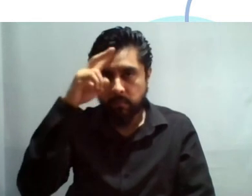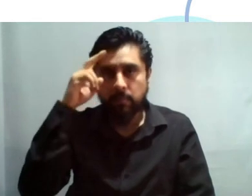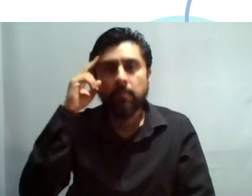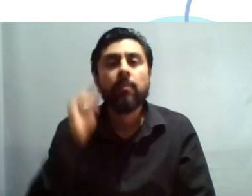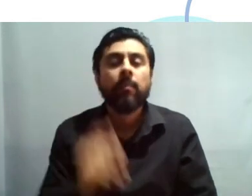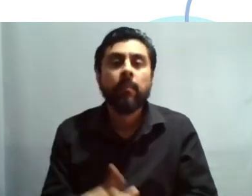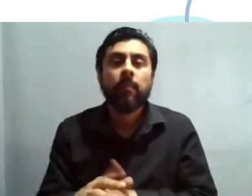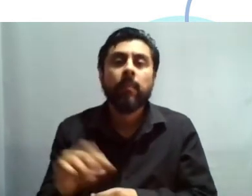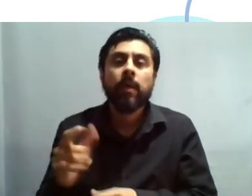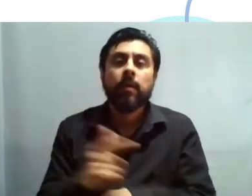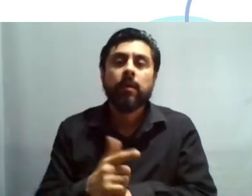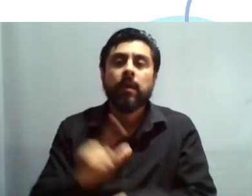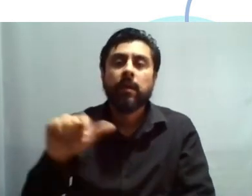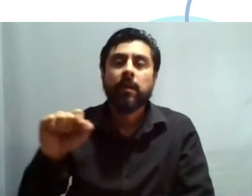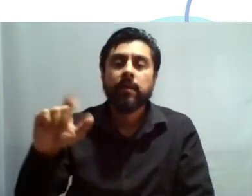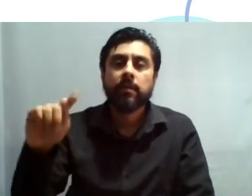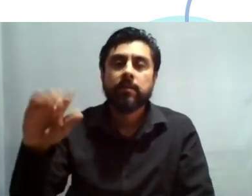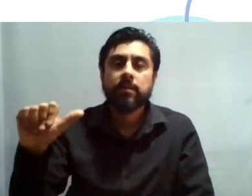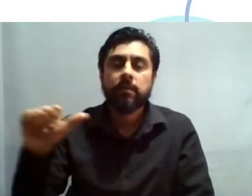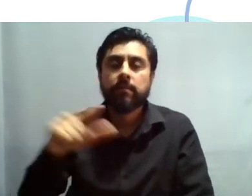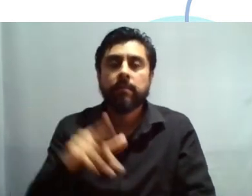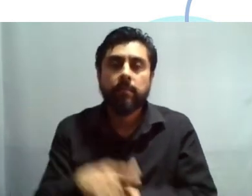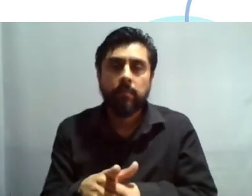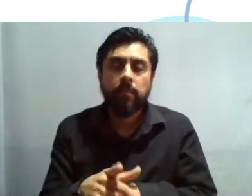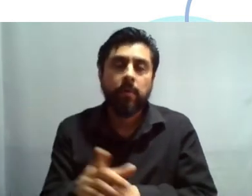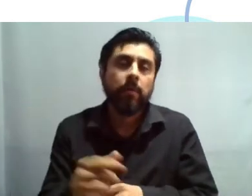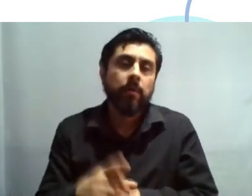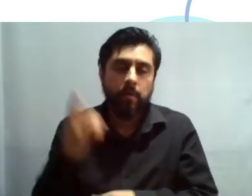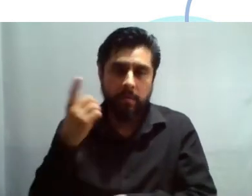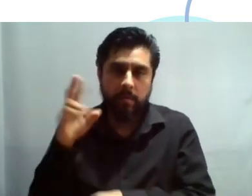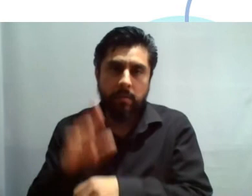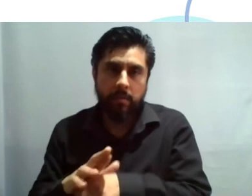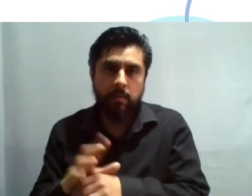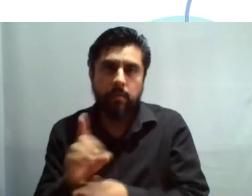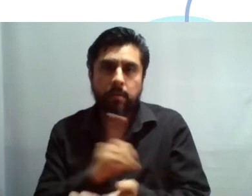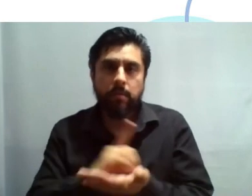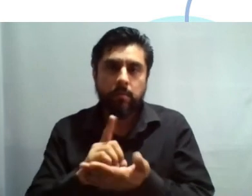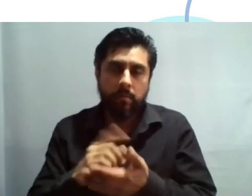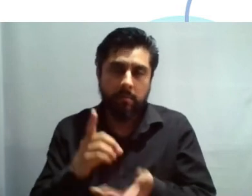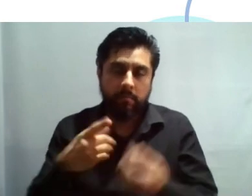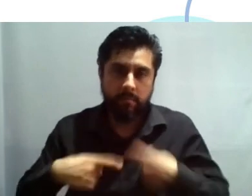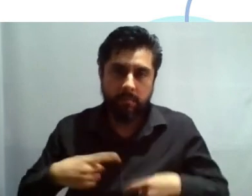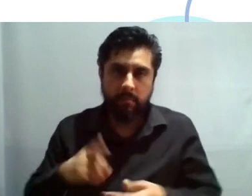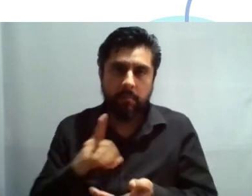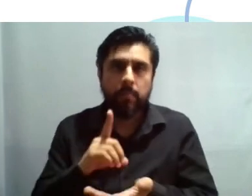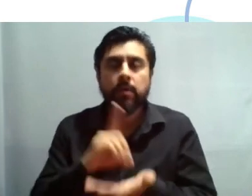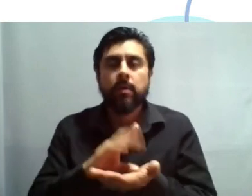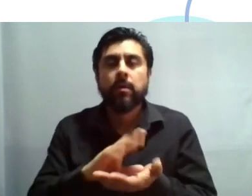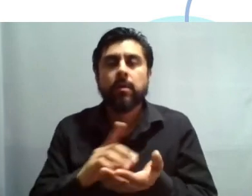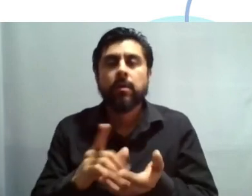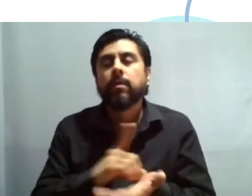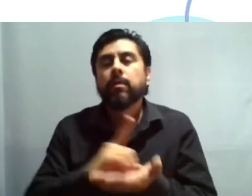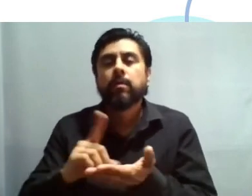Carrera Hernández, directora ejecutiva de los derechos de las personas con discapacidad y desarrollo comunitario, y